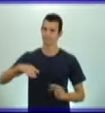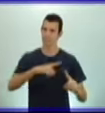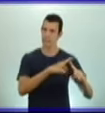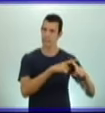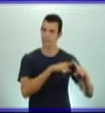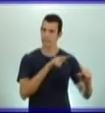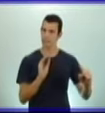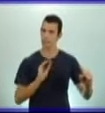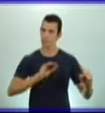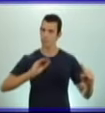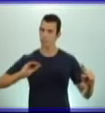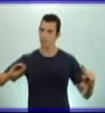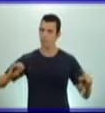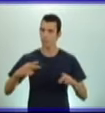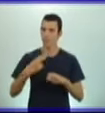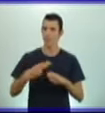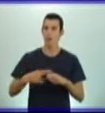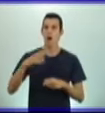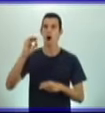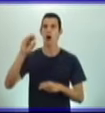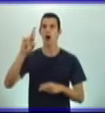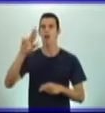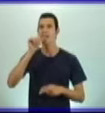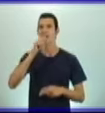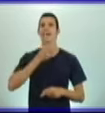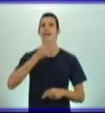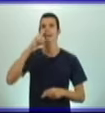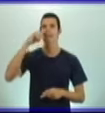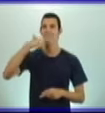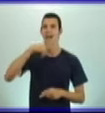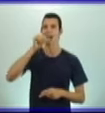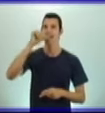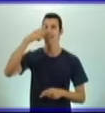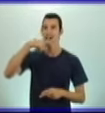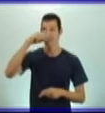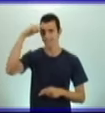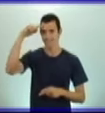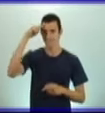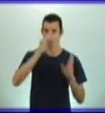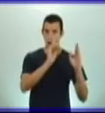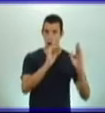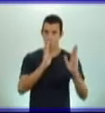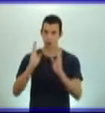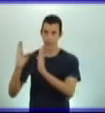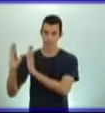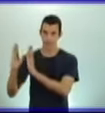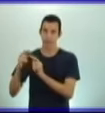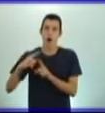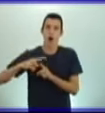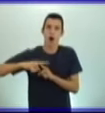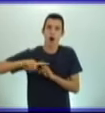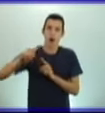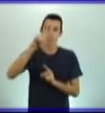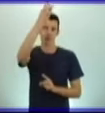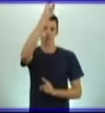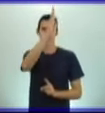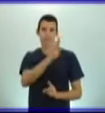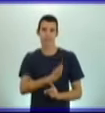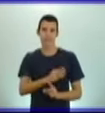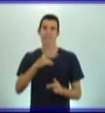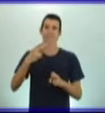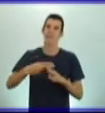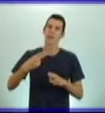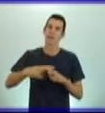menos 5 y menos 3. Si queremos saber cuál es el valor que toma la función cuando la x es